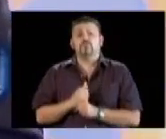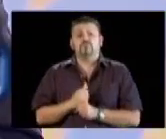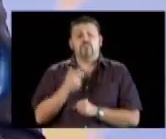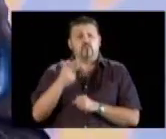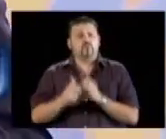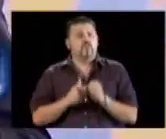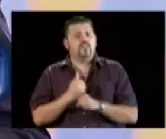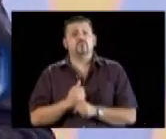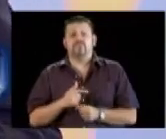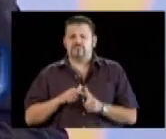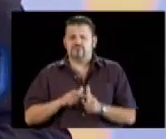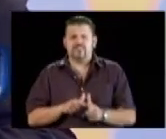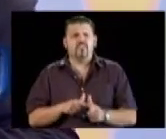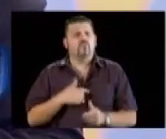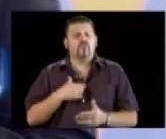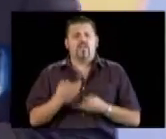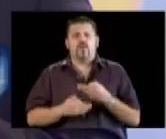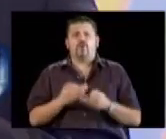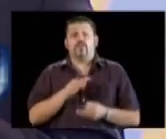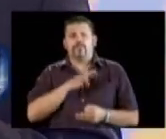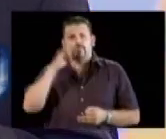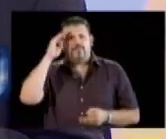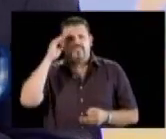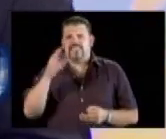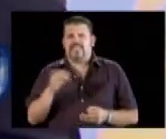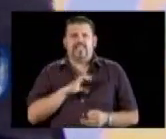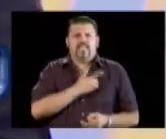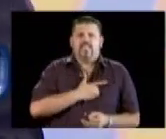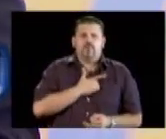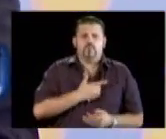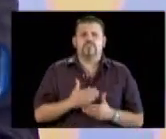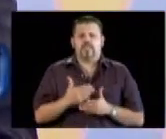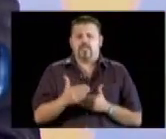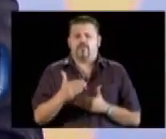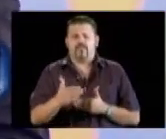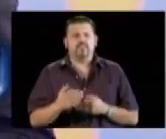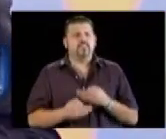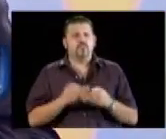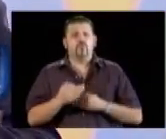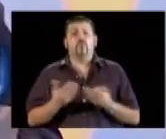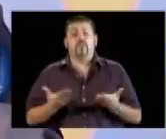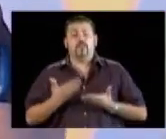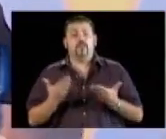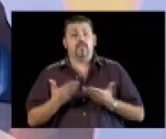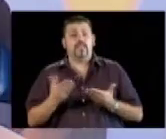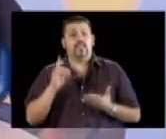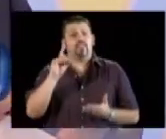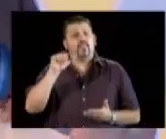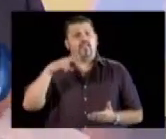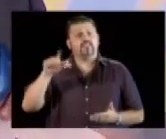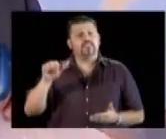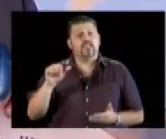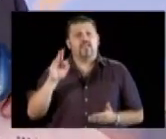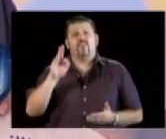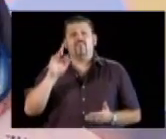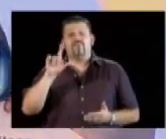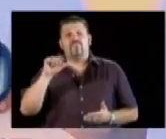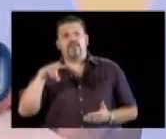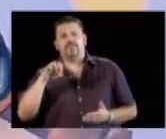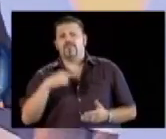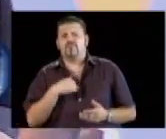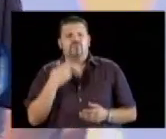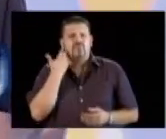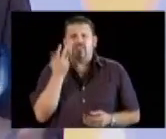seguir su vocación, su llamado. A ella le encanta la danza flamenca y me dijo: papá, este año no quiero